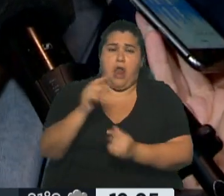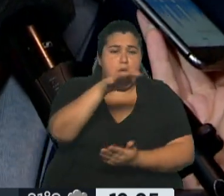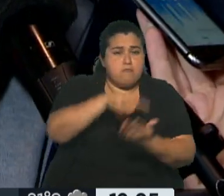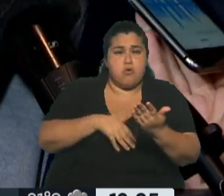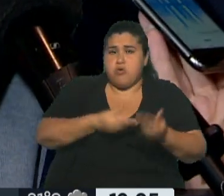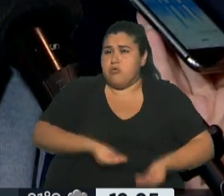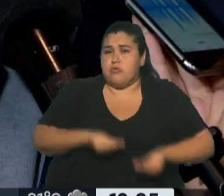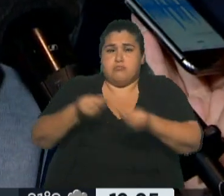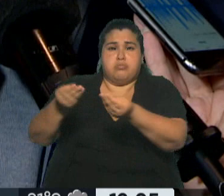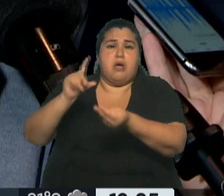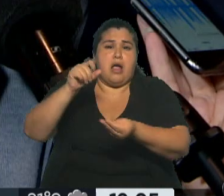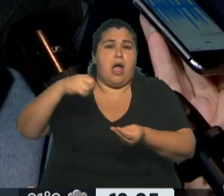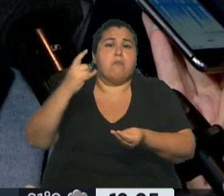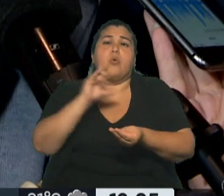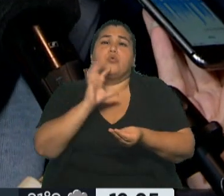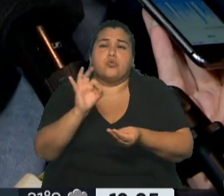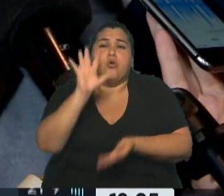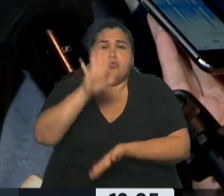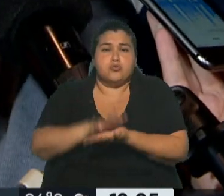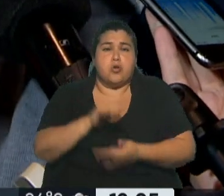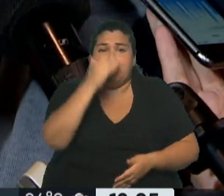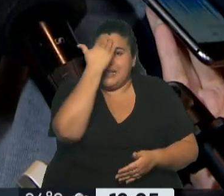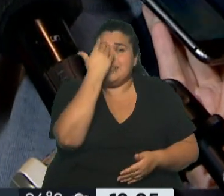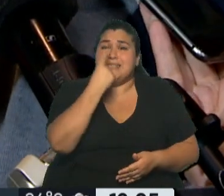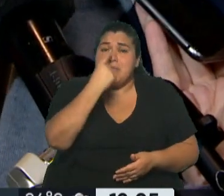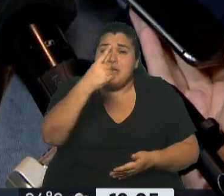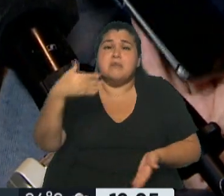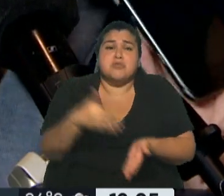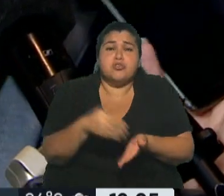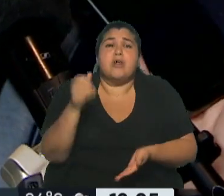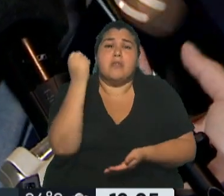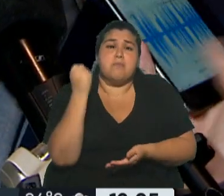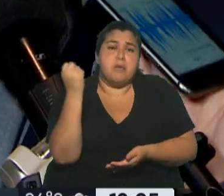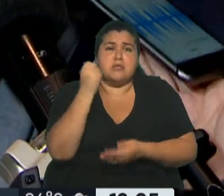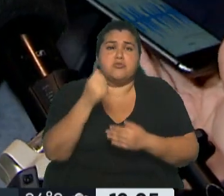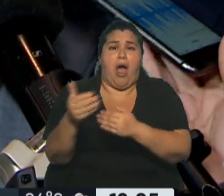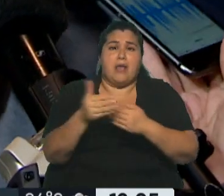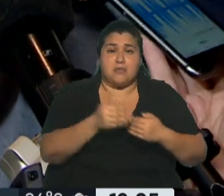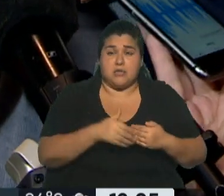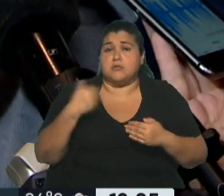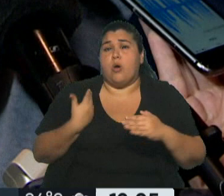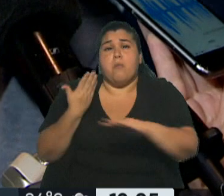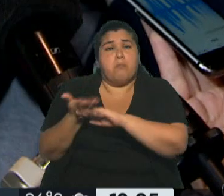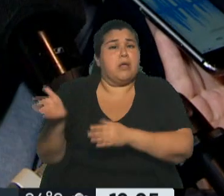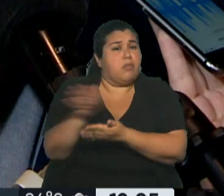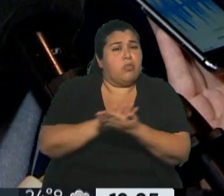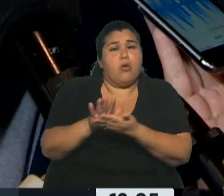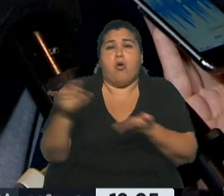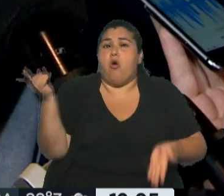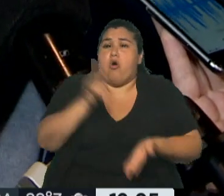ministro caputo por el retraso de más de 15,000 millones de pesos y solicitó rediscutir una nueva ley de